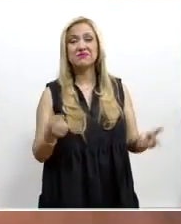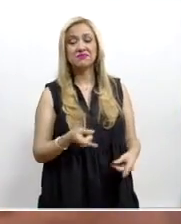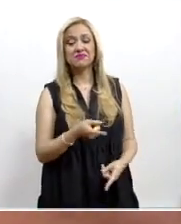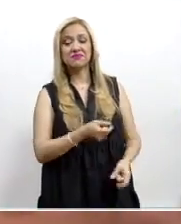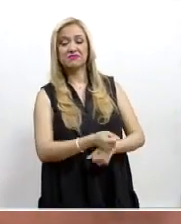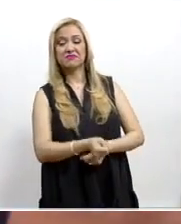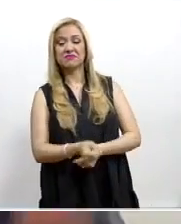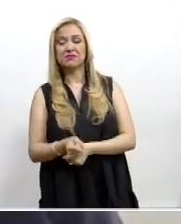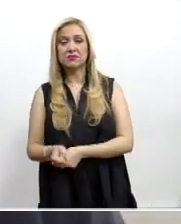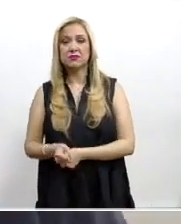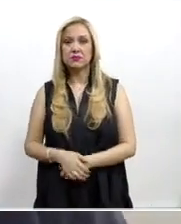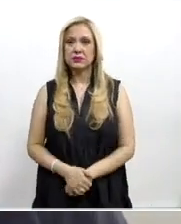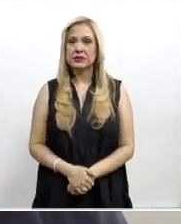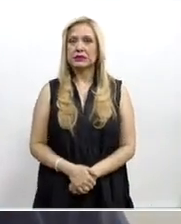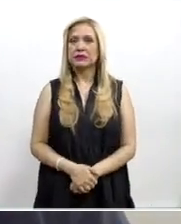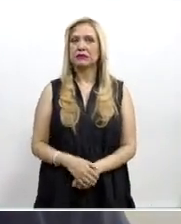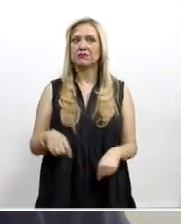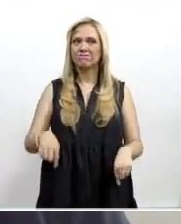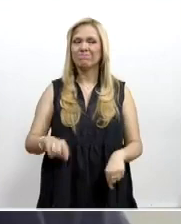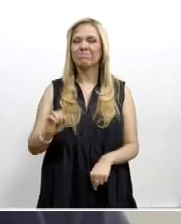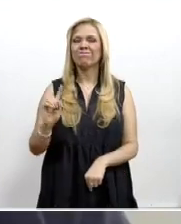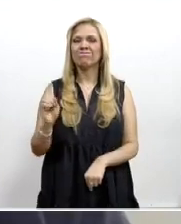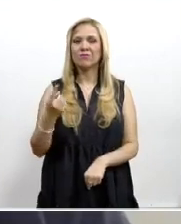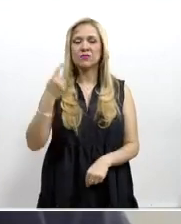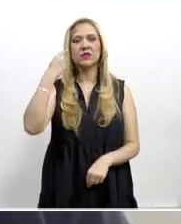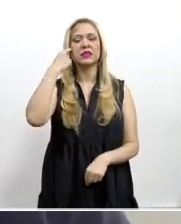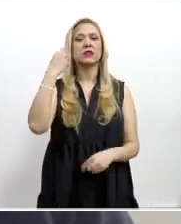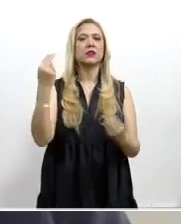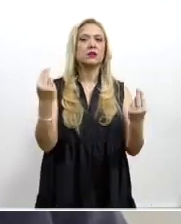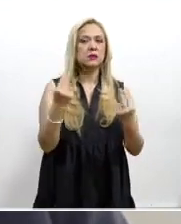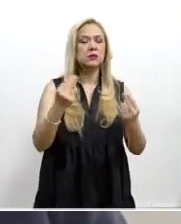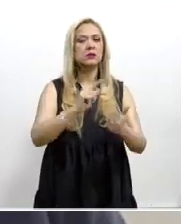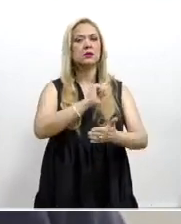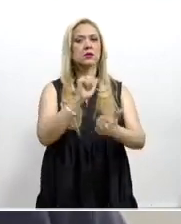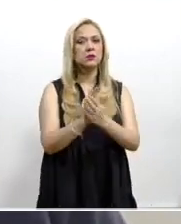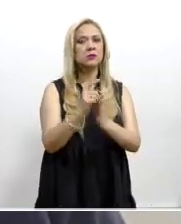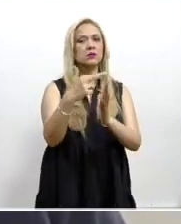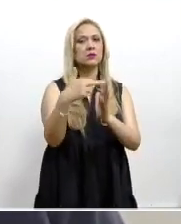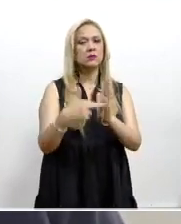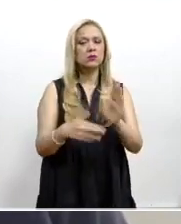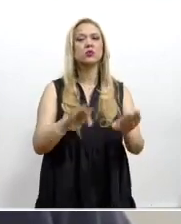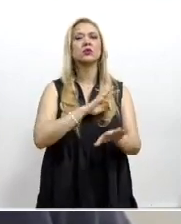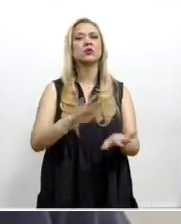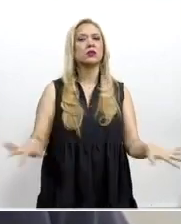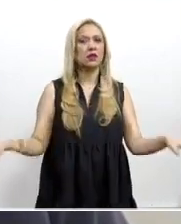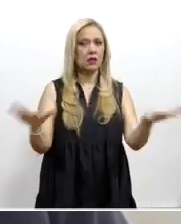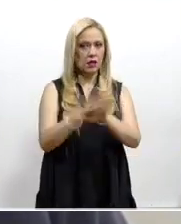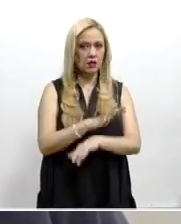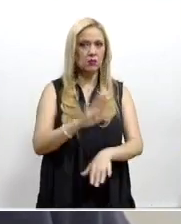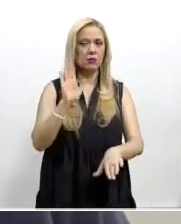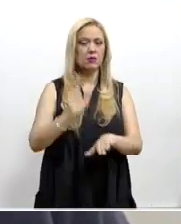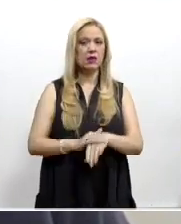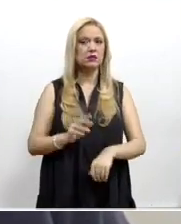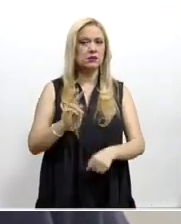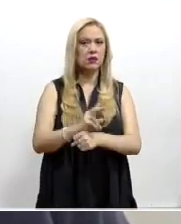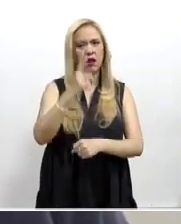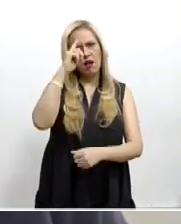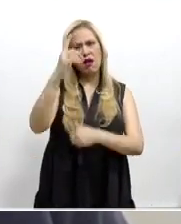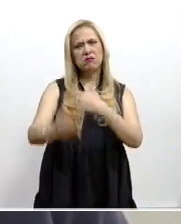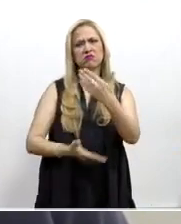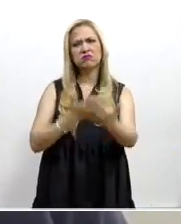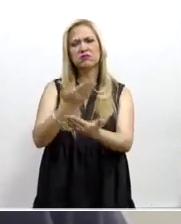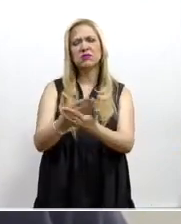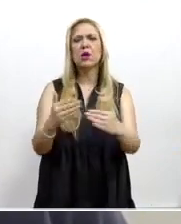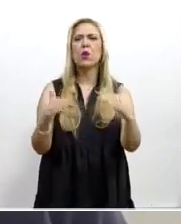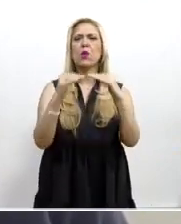a plantear que solo a partir de la implementación de políticas públicas se puede hacer una transformación. Lo que propusimos en el programa